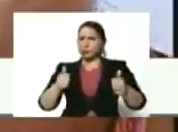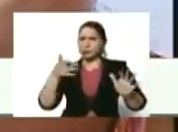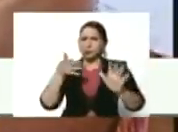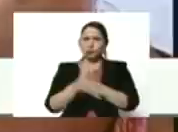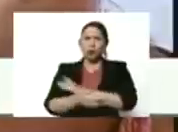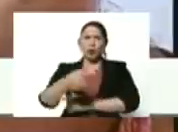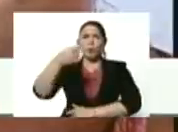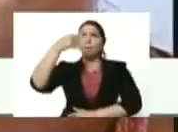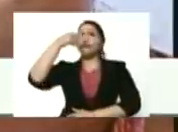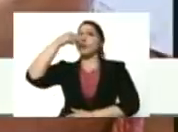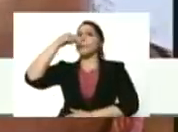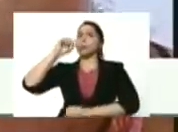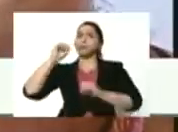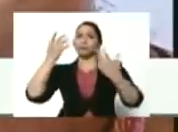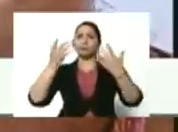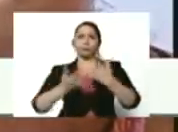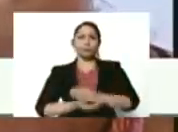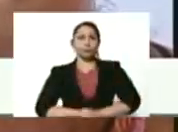Carbativir?